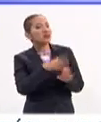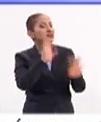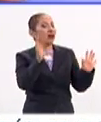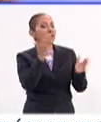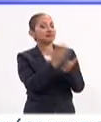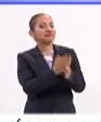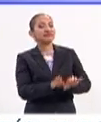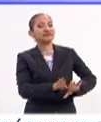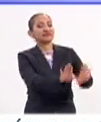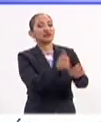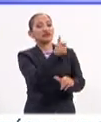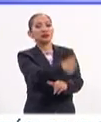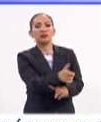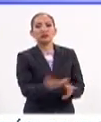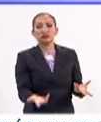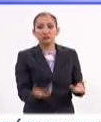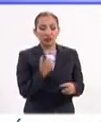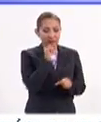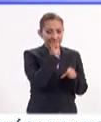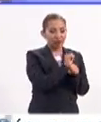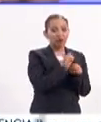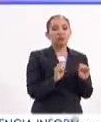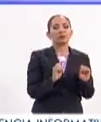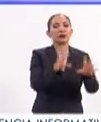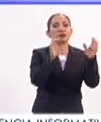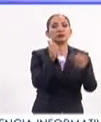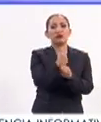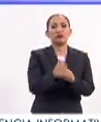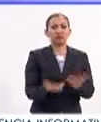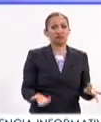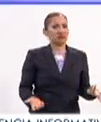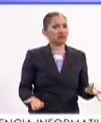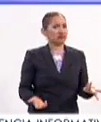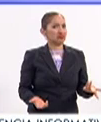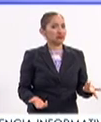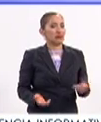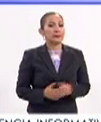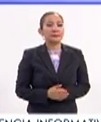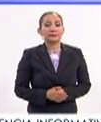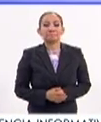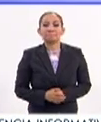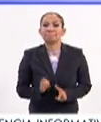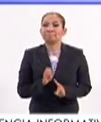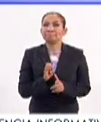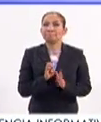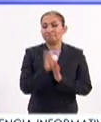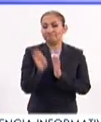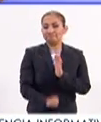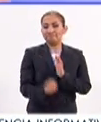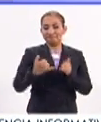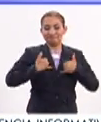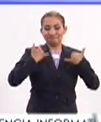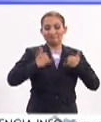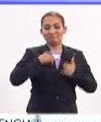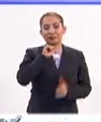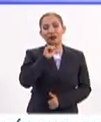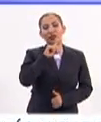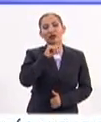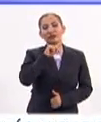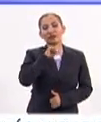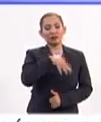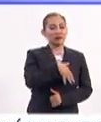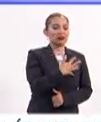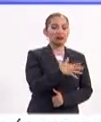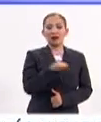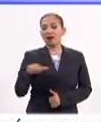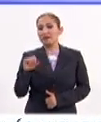terminé como casi hasta la secundaria y ahí nos vemos, ¿no? Por ejemplo, en la adolescencia, que es justo entre los 15 y